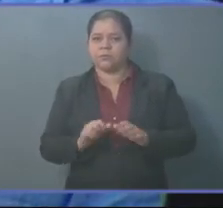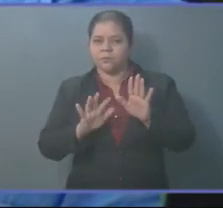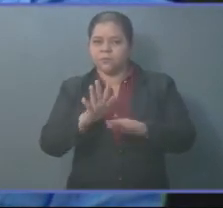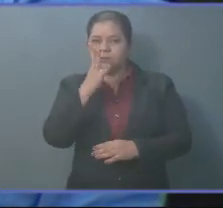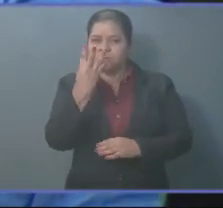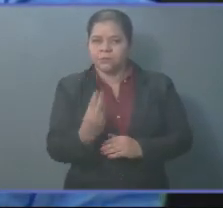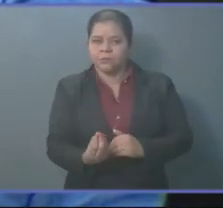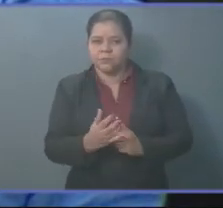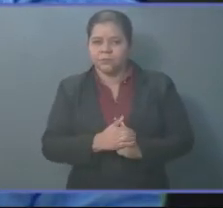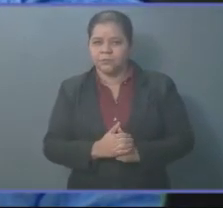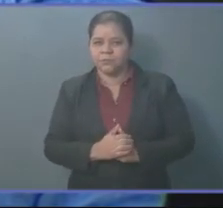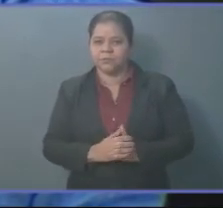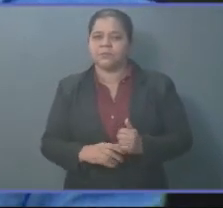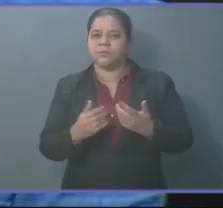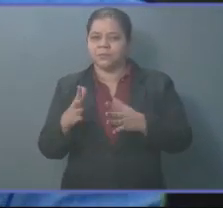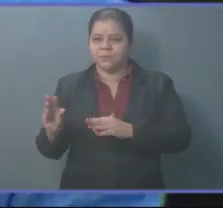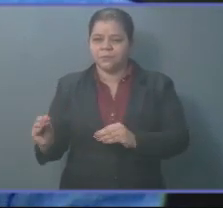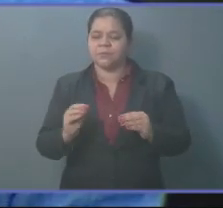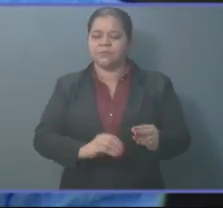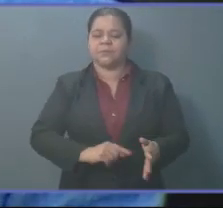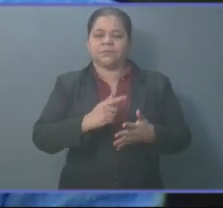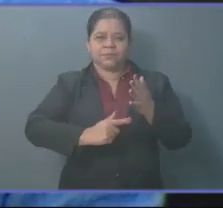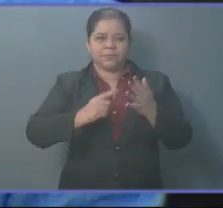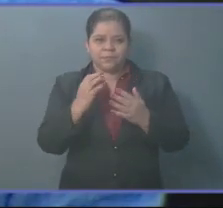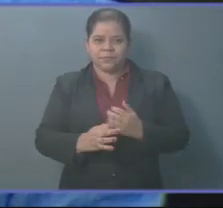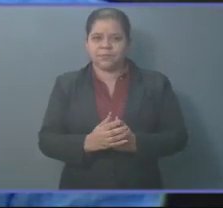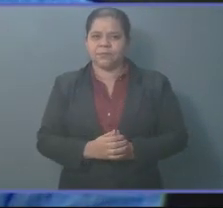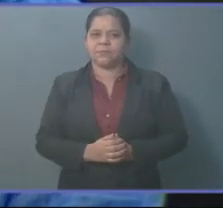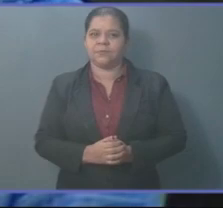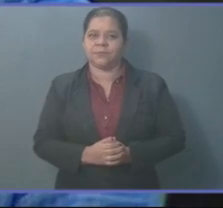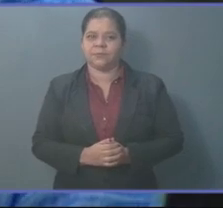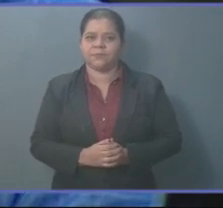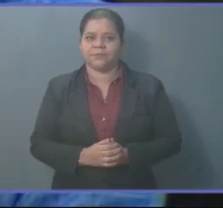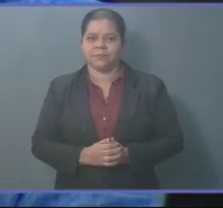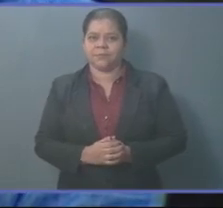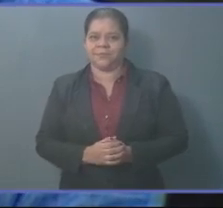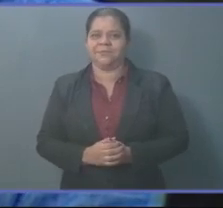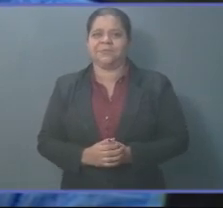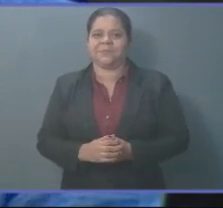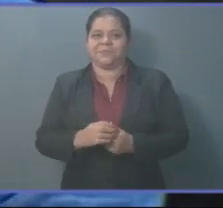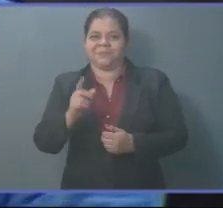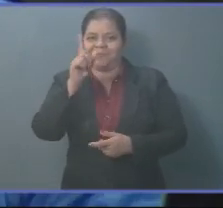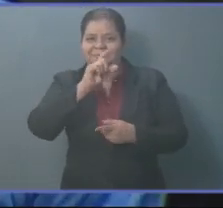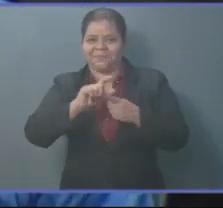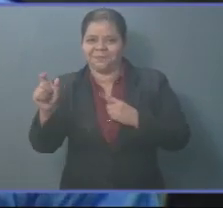días cuenten a partir de la vigencia de la ley. Si hace una semana la